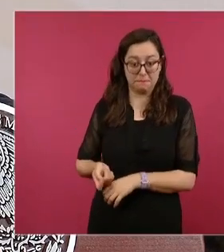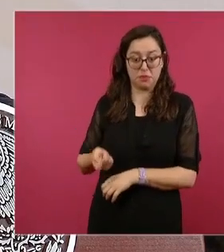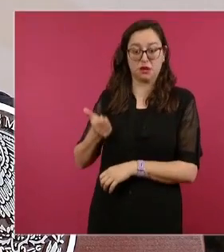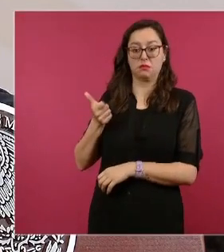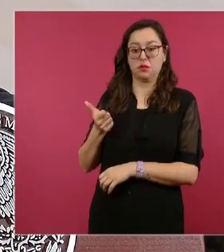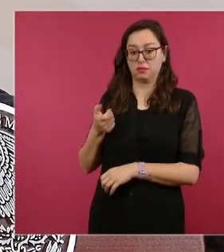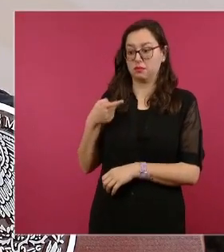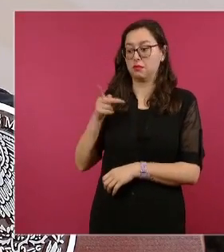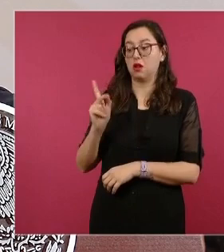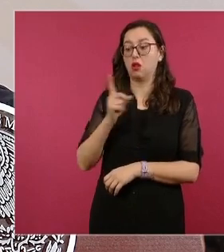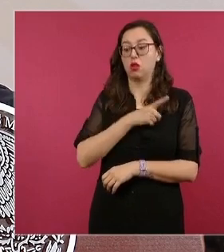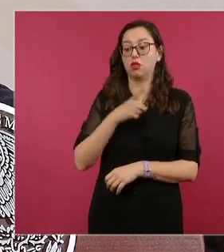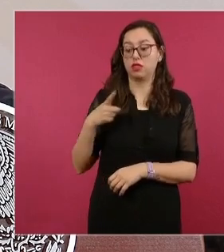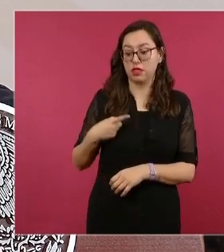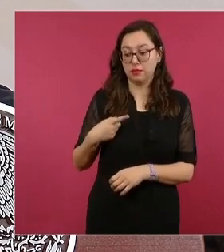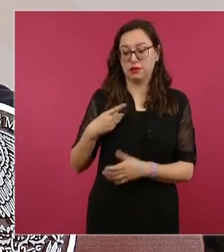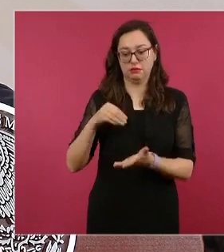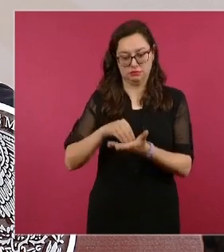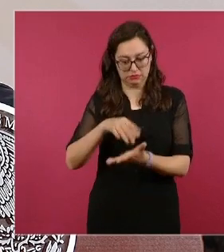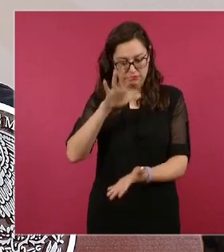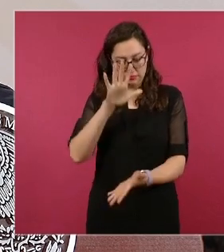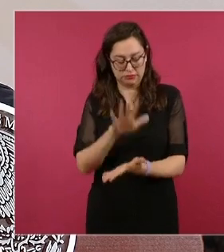una tesis